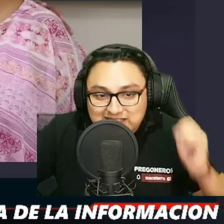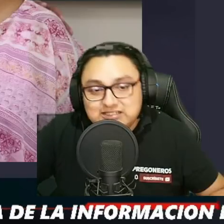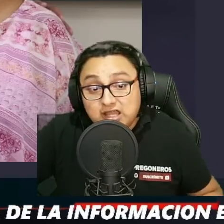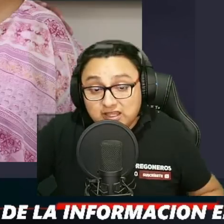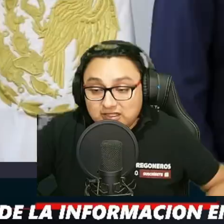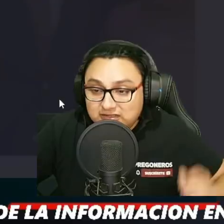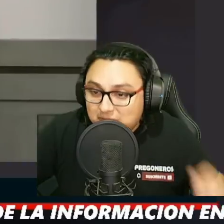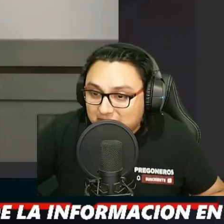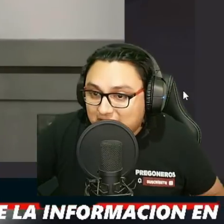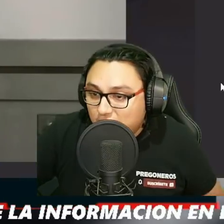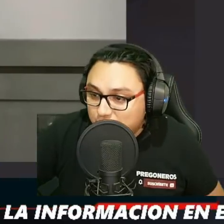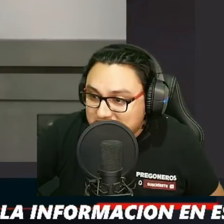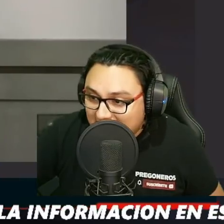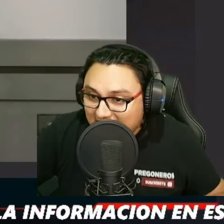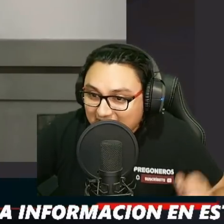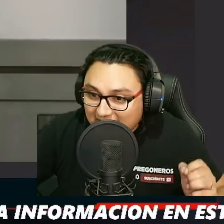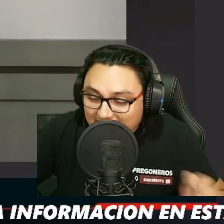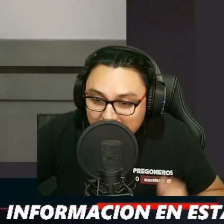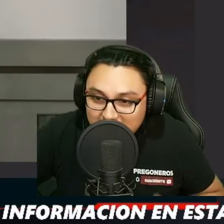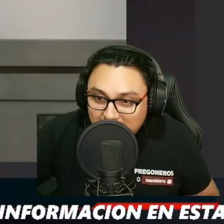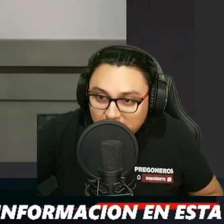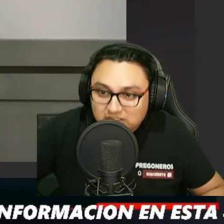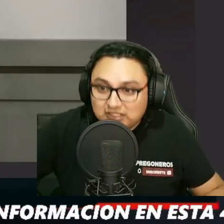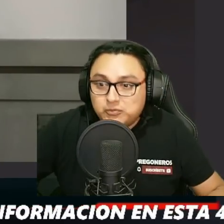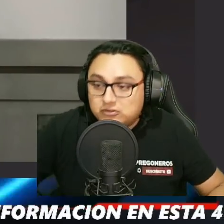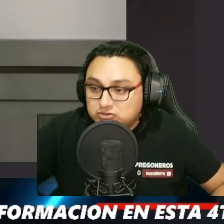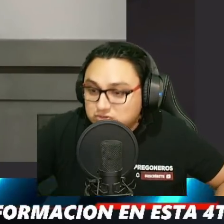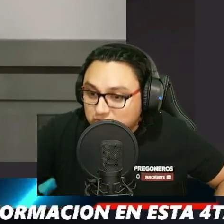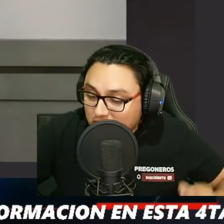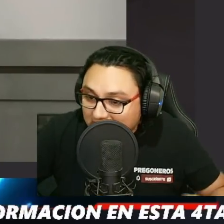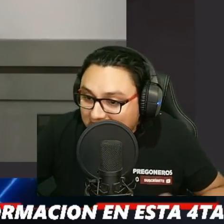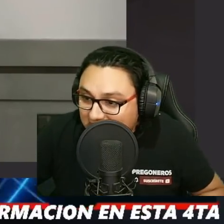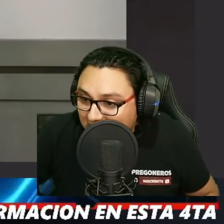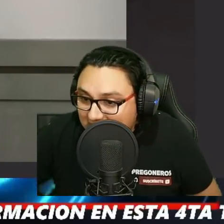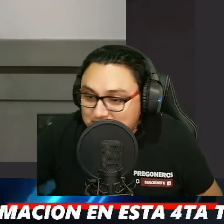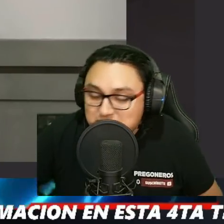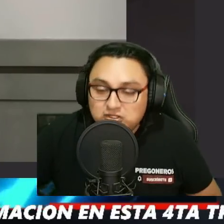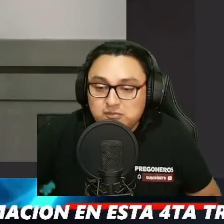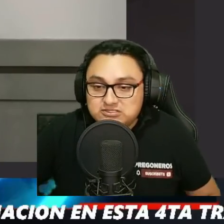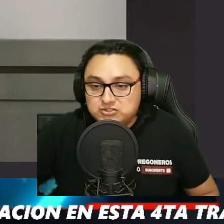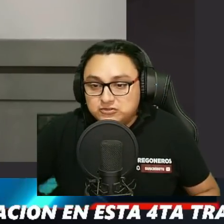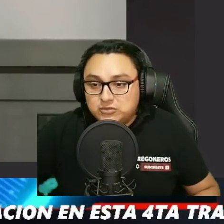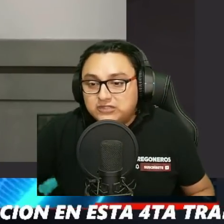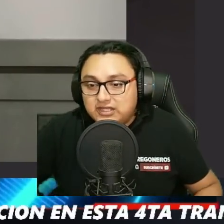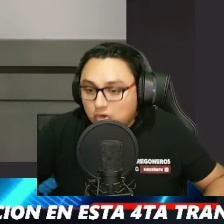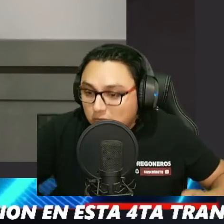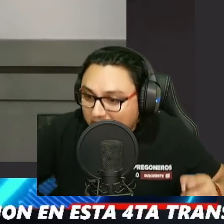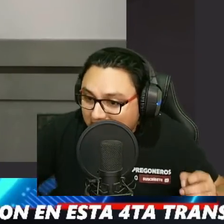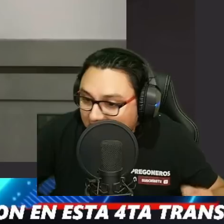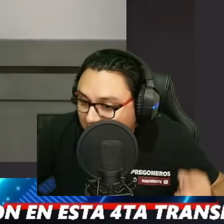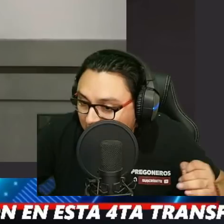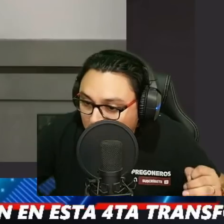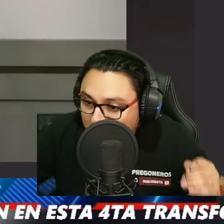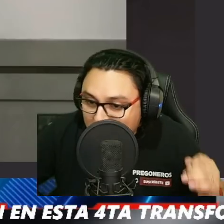designada de manera oficial La Dama De Hierro Raquel buenrostro teja el servicio de administración tributaria como